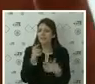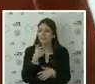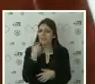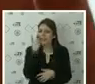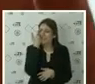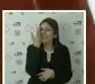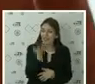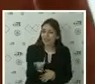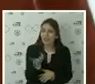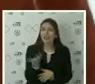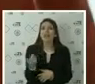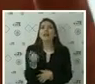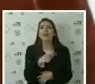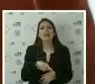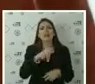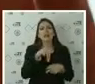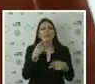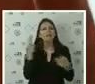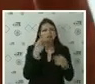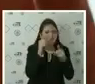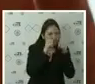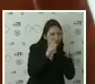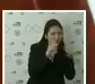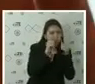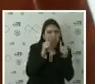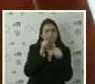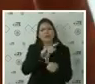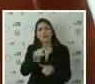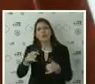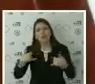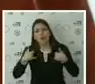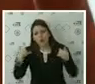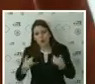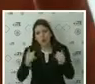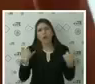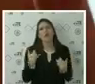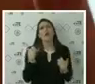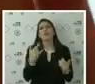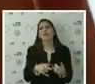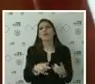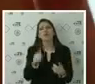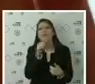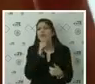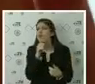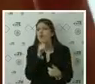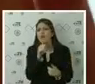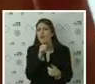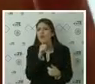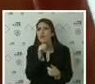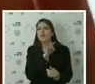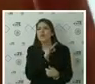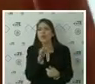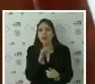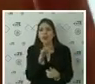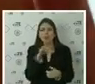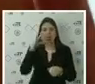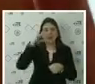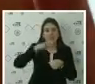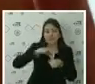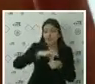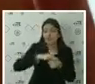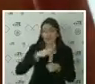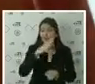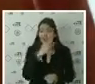era escuchar a la gente, escuchar a los adolescentes, escuchar a quienes todavía no tienen toda la posibilidad de salir y votar